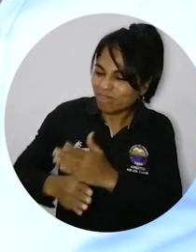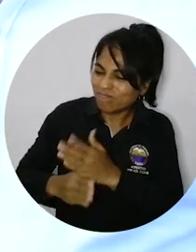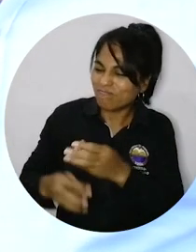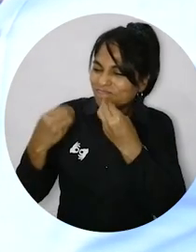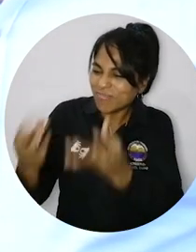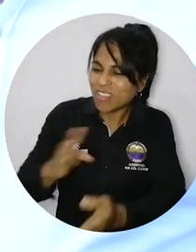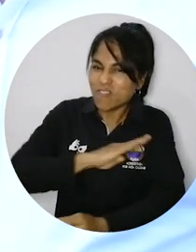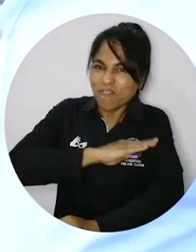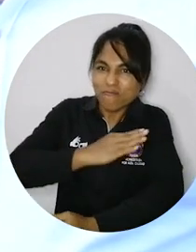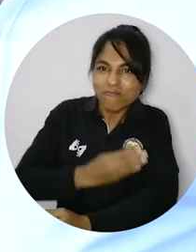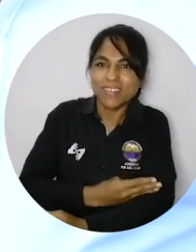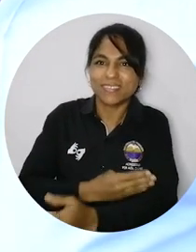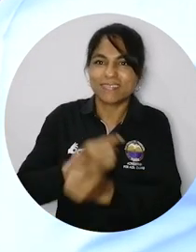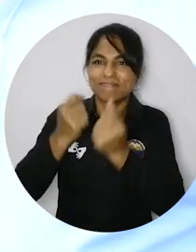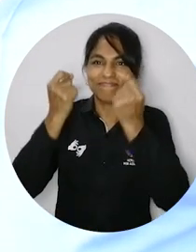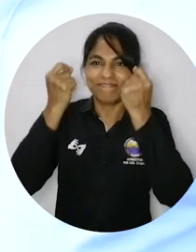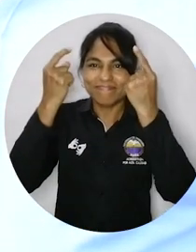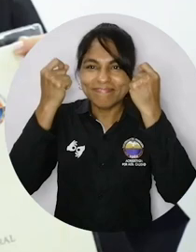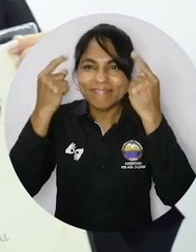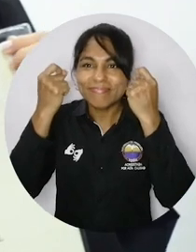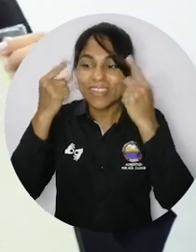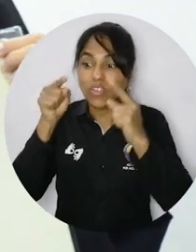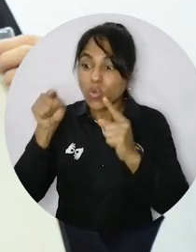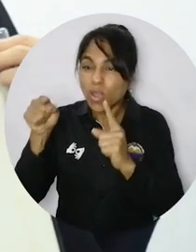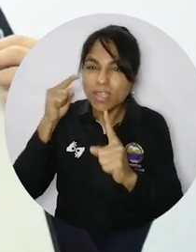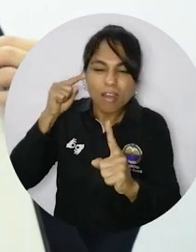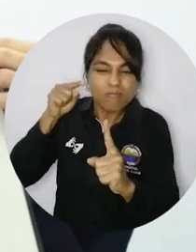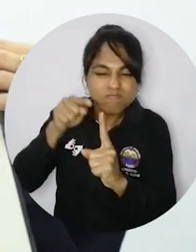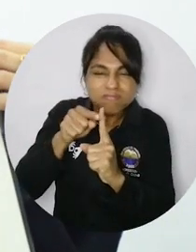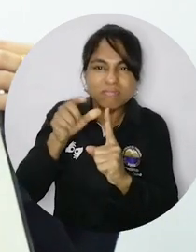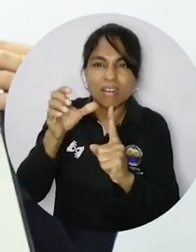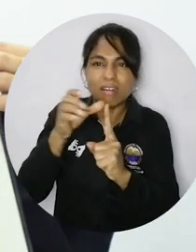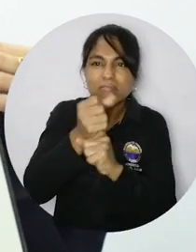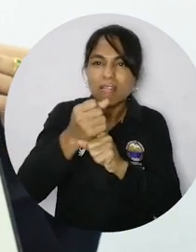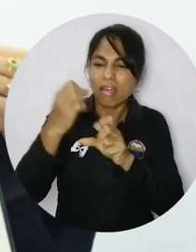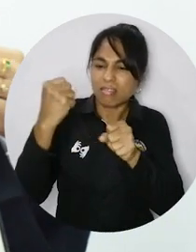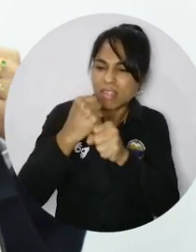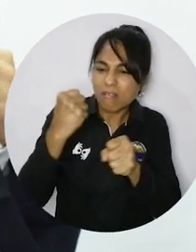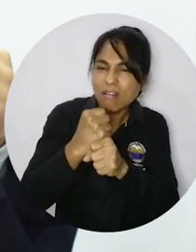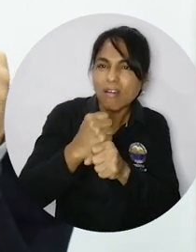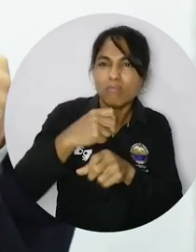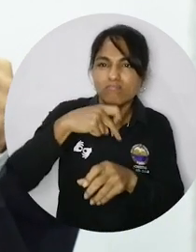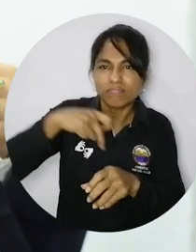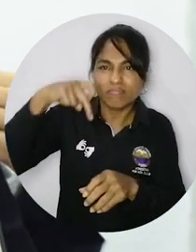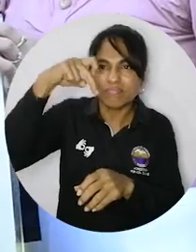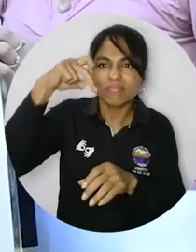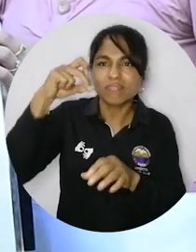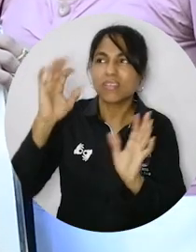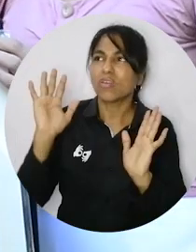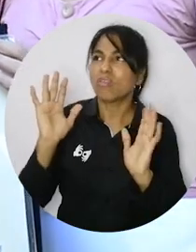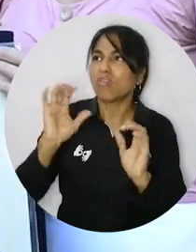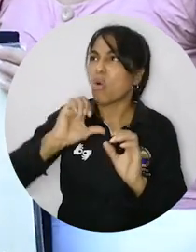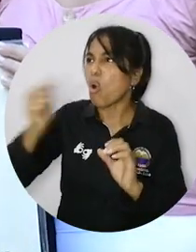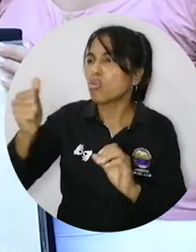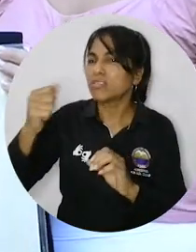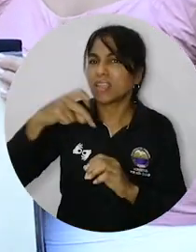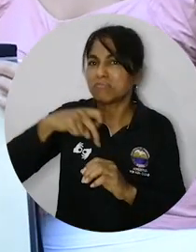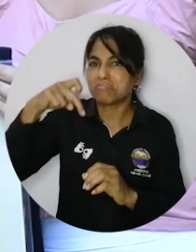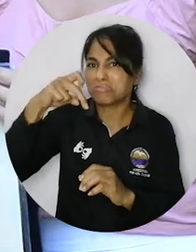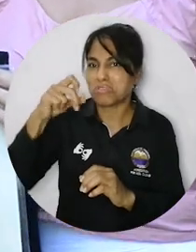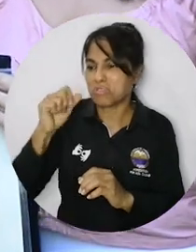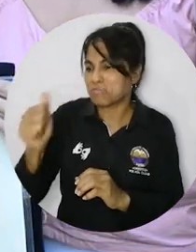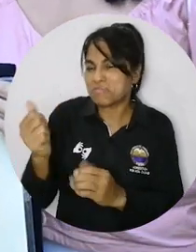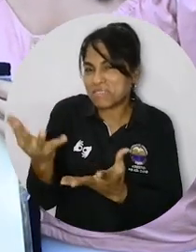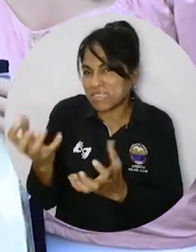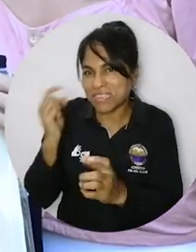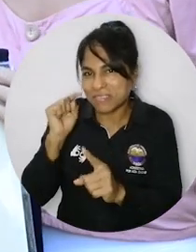fuerzas entendimiento mucho valor para que ella siga ejerciendo de pronto lo que subió de pronto otra